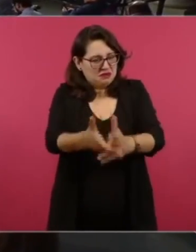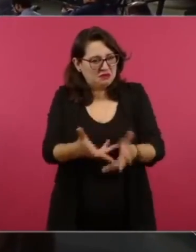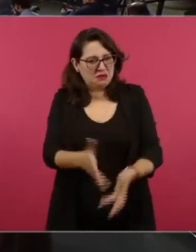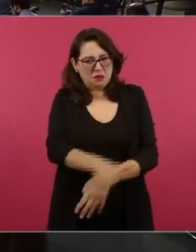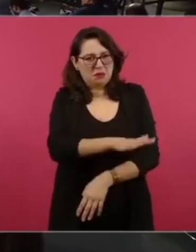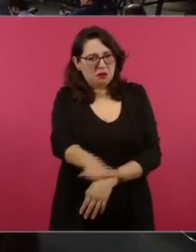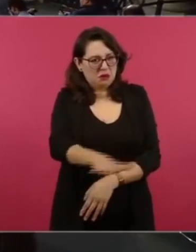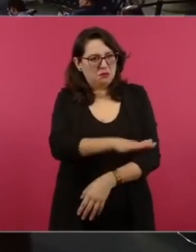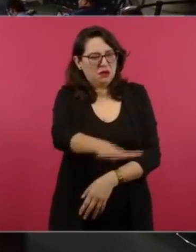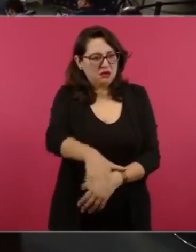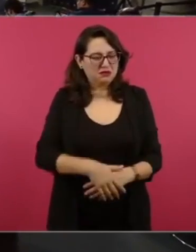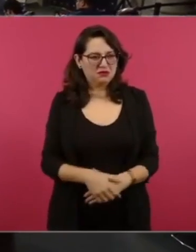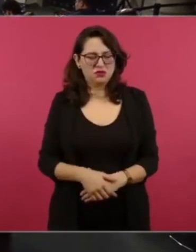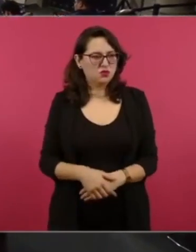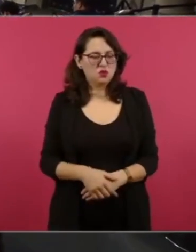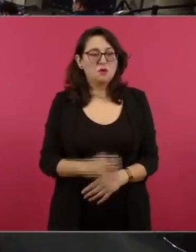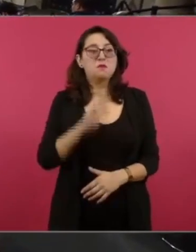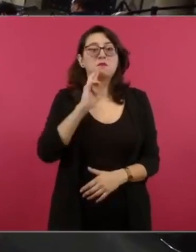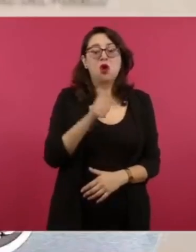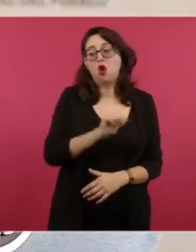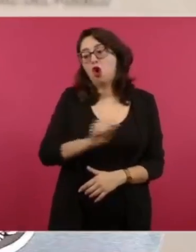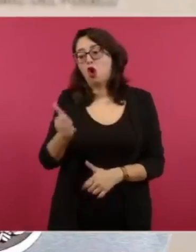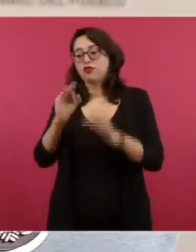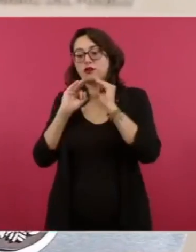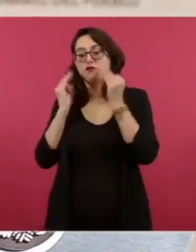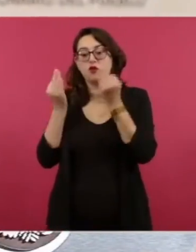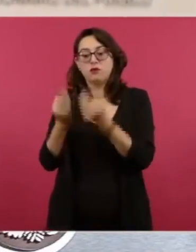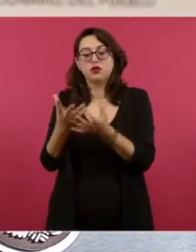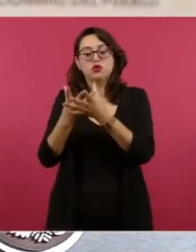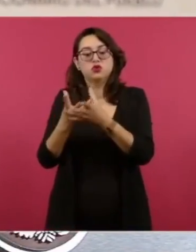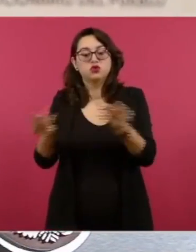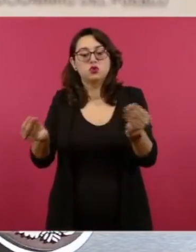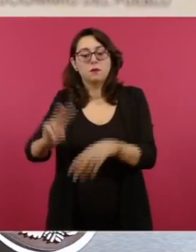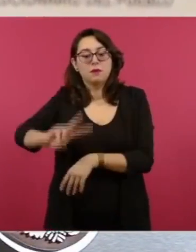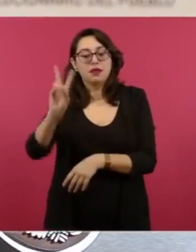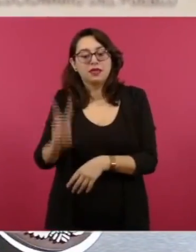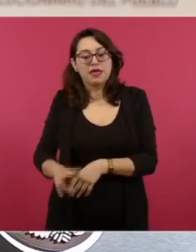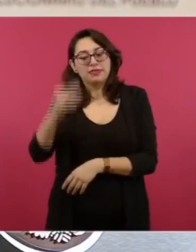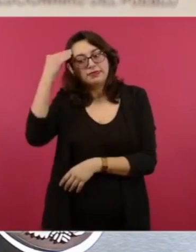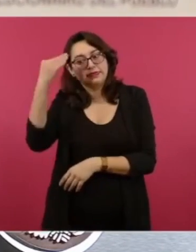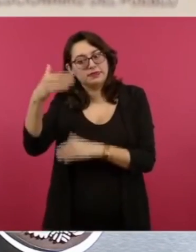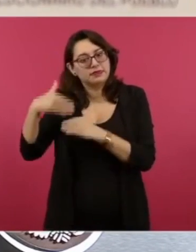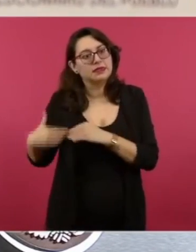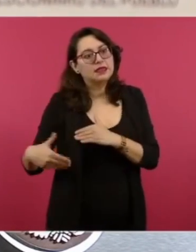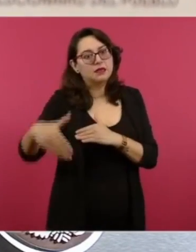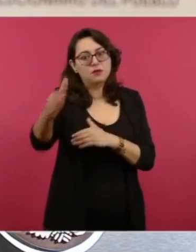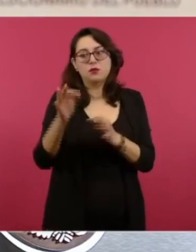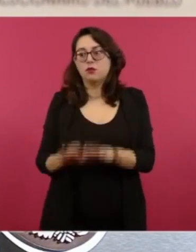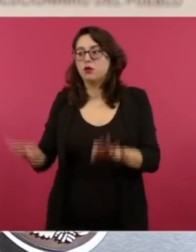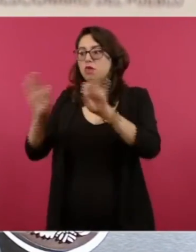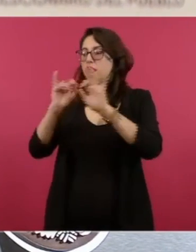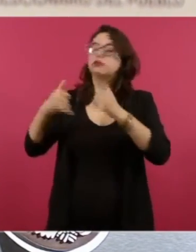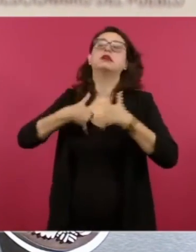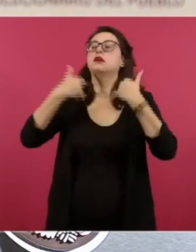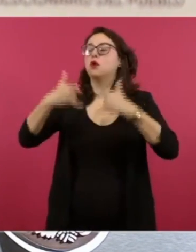oportunidades de estudio, oportunidades de trabajo, que no se desintegren las familias, que mantengamos valores,